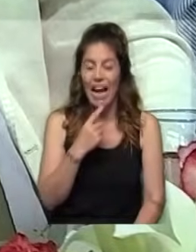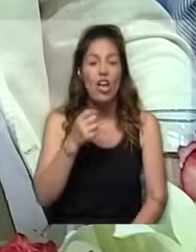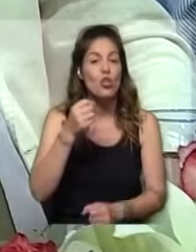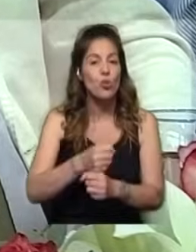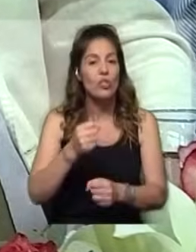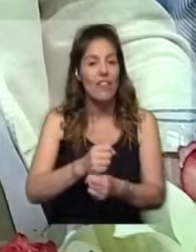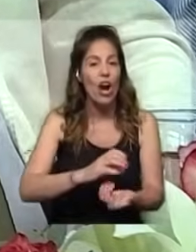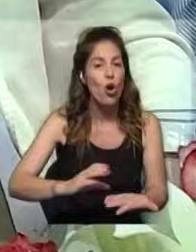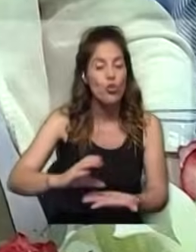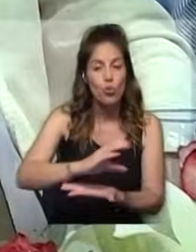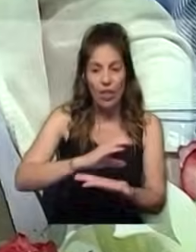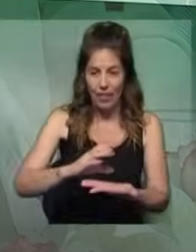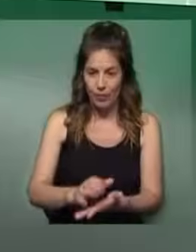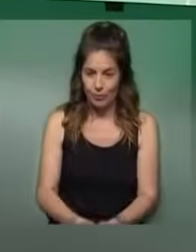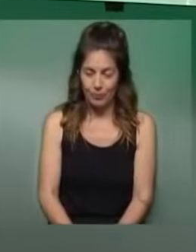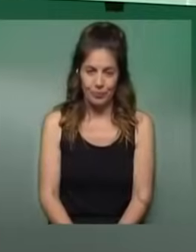tarea